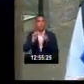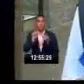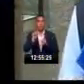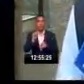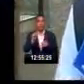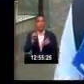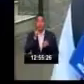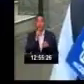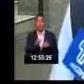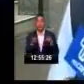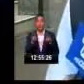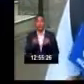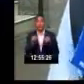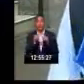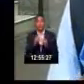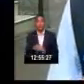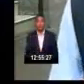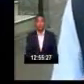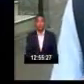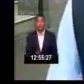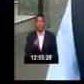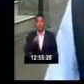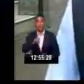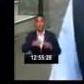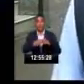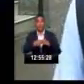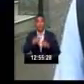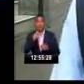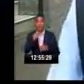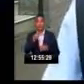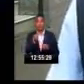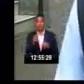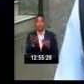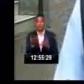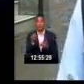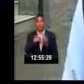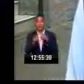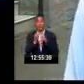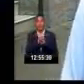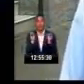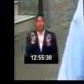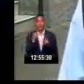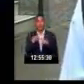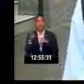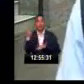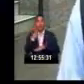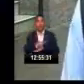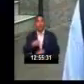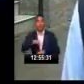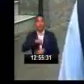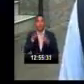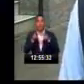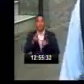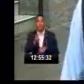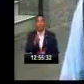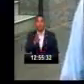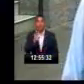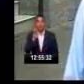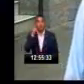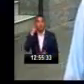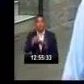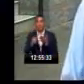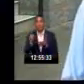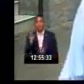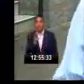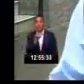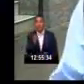quienes que sufrieron de un problema de flujo de caja por no poder vender durante varios días. Estamos dando una línea capital de trabajo para